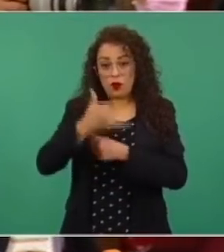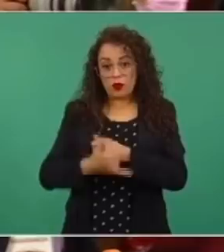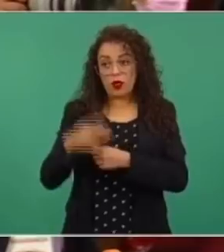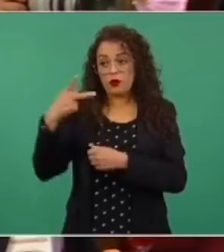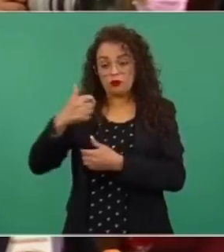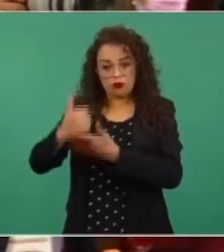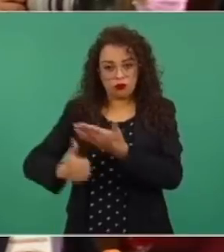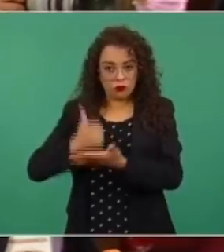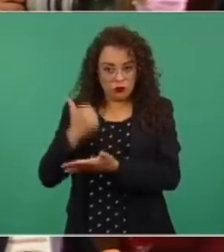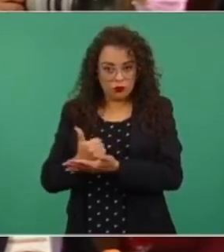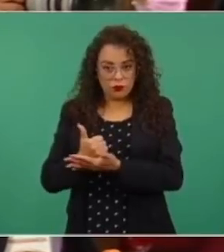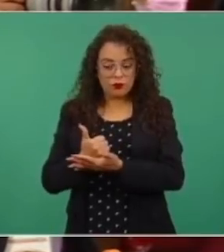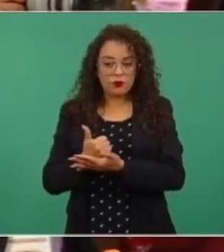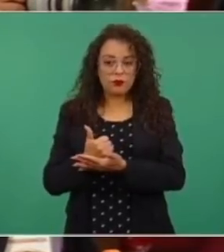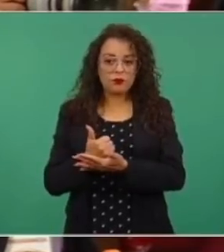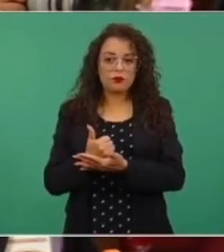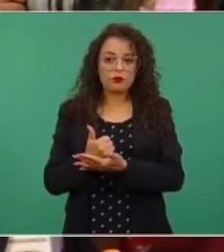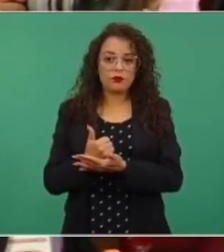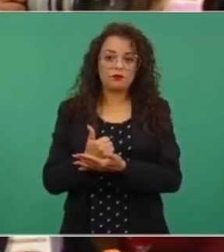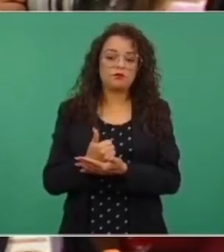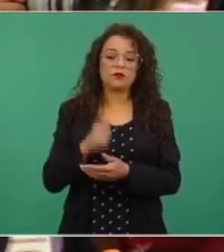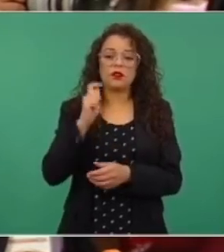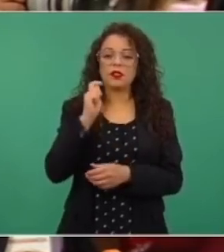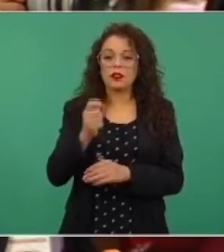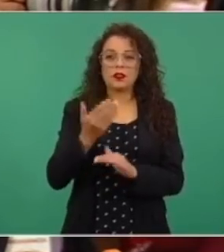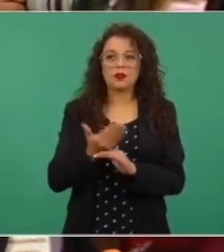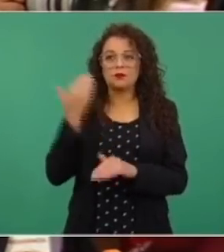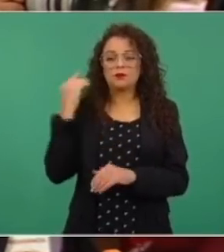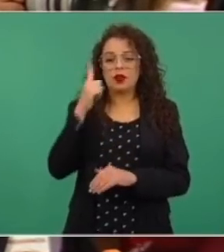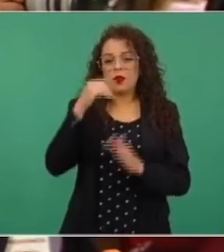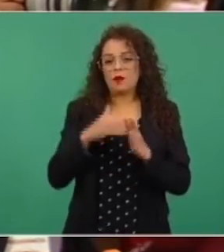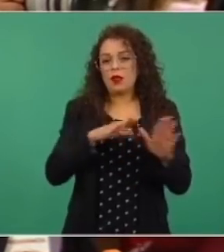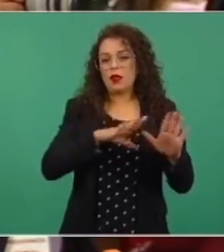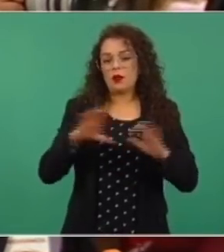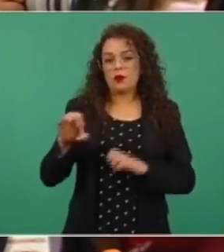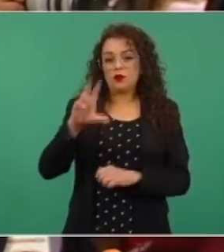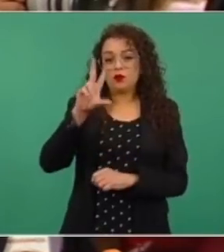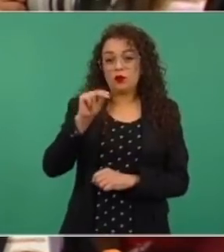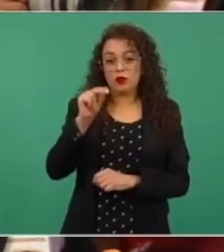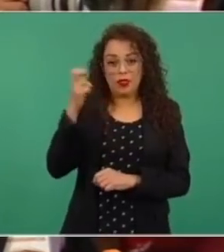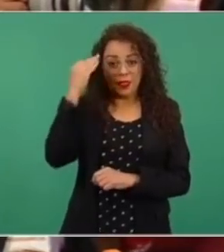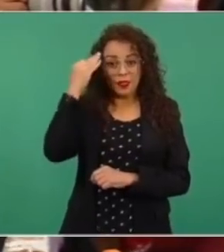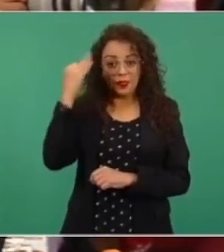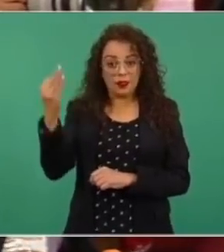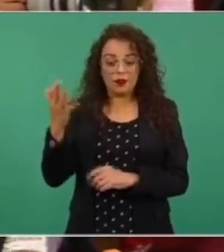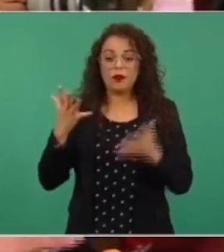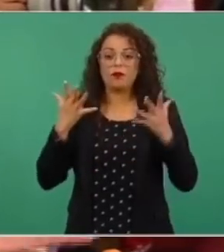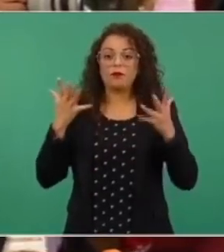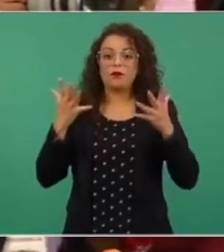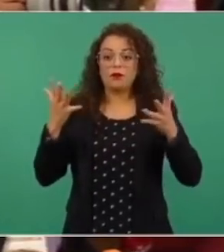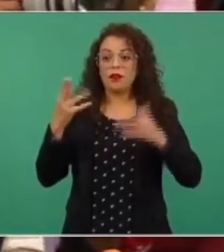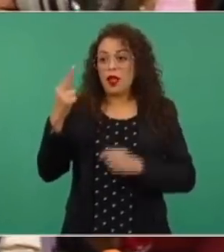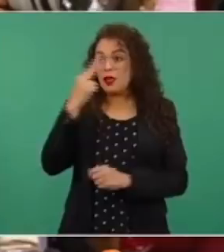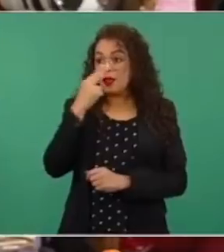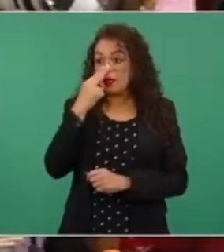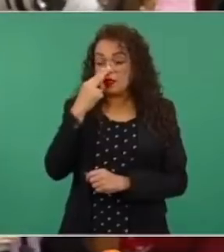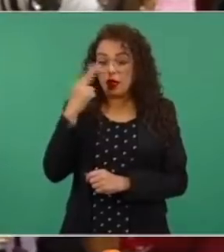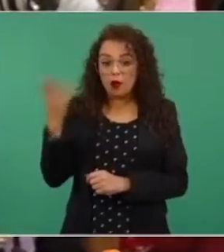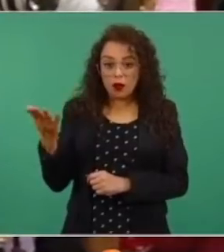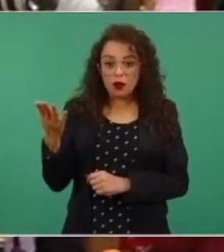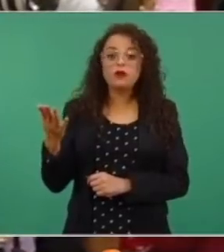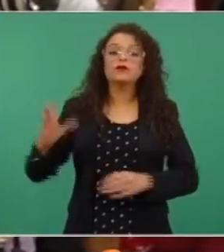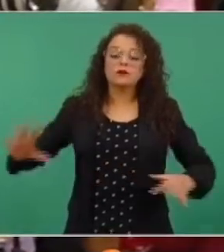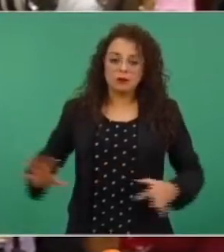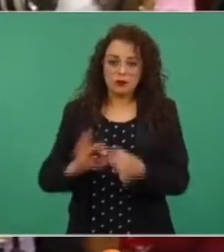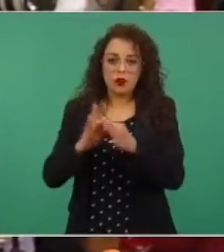se pueda hacer lo que en la década de los 80s mucha gente deseaba que en Nezahualcóyotl perteneciera, en el caso, a la Ciudad